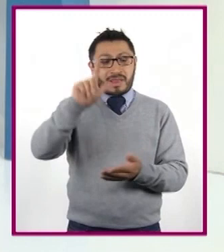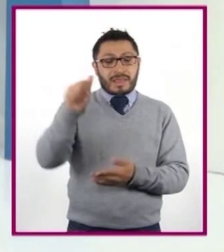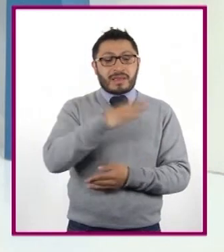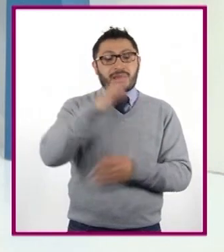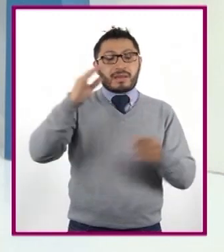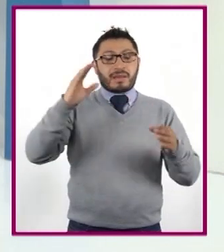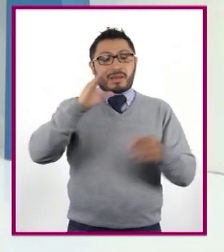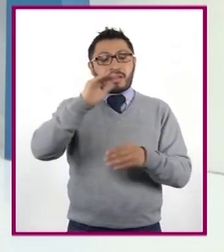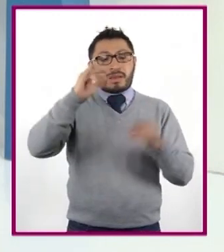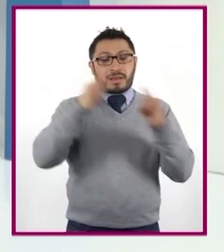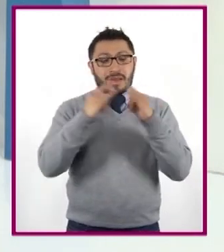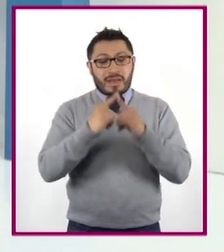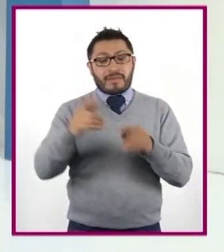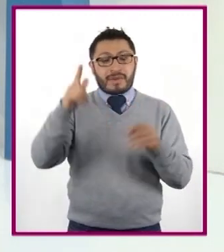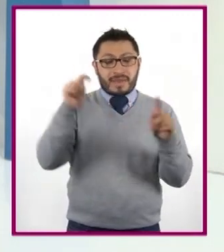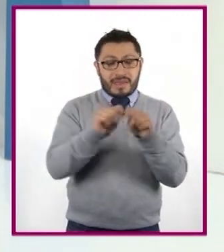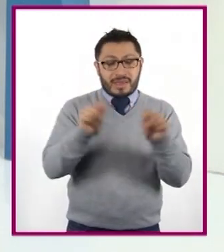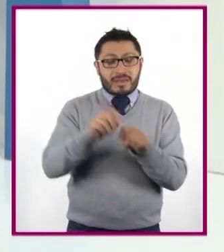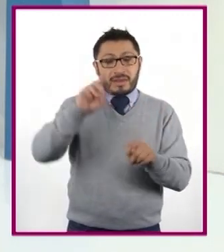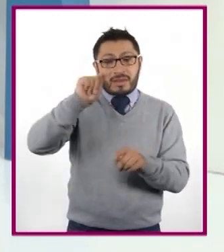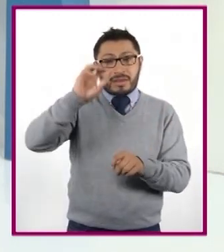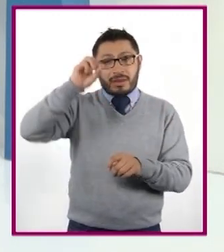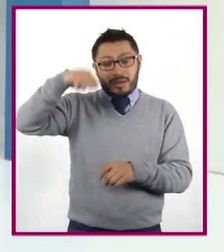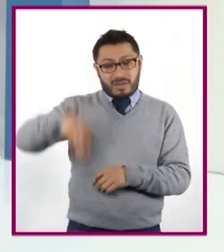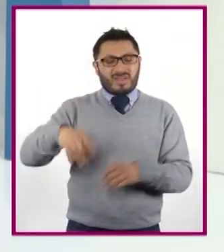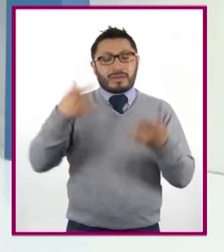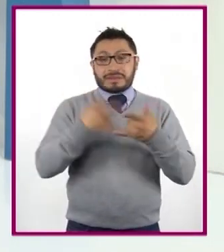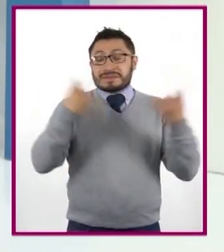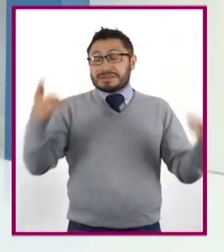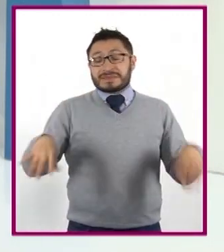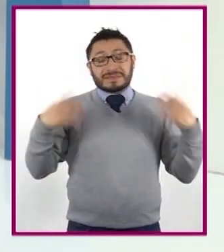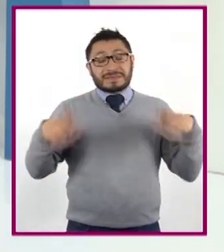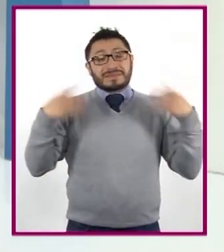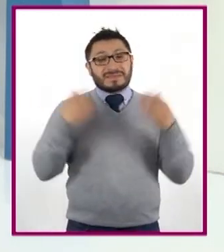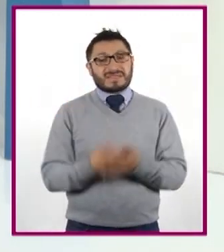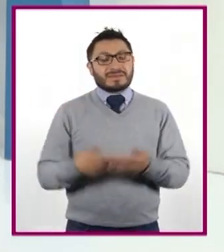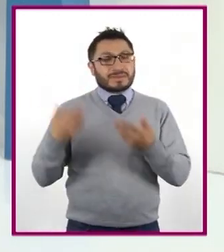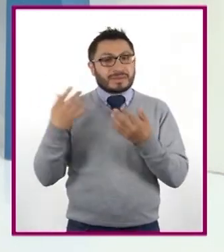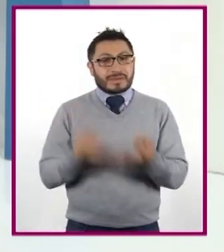tío Tom, una obra histórica. Les invito a quedarse